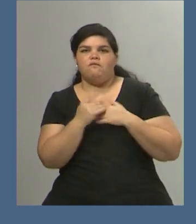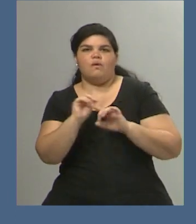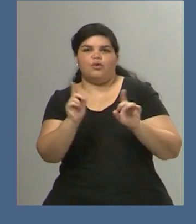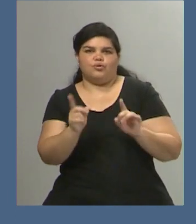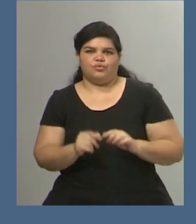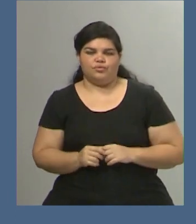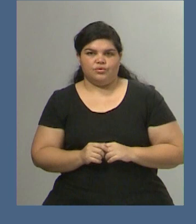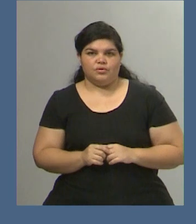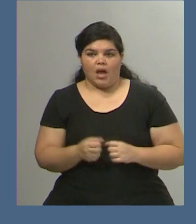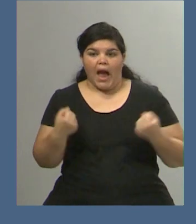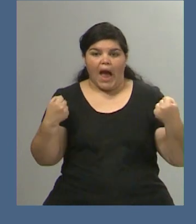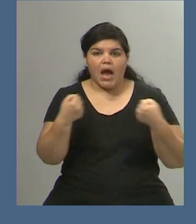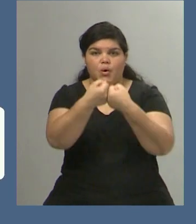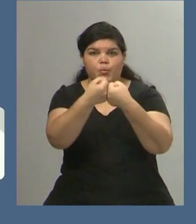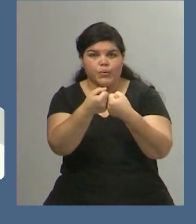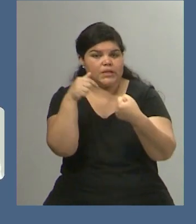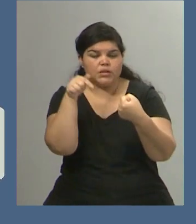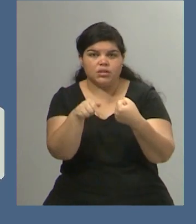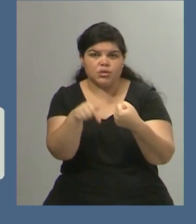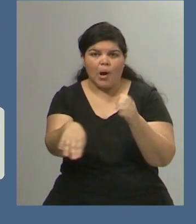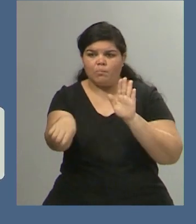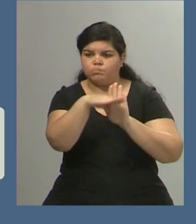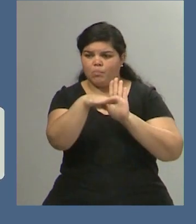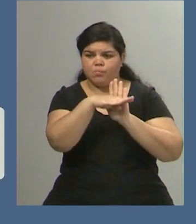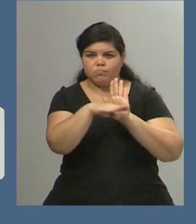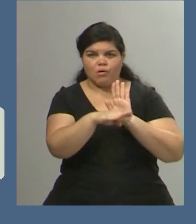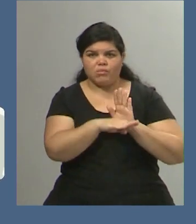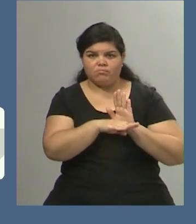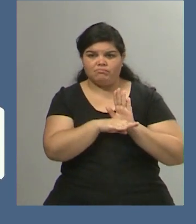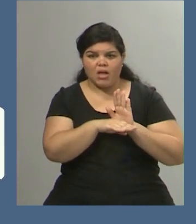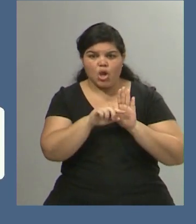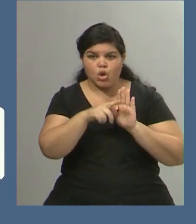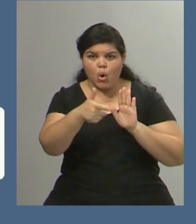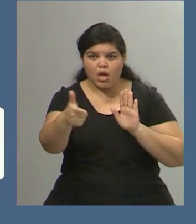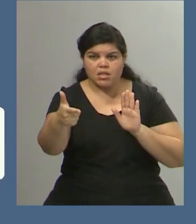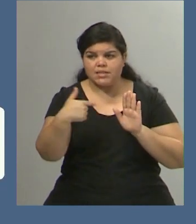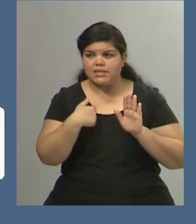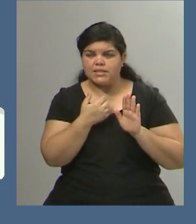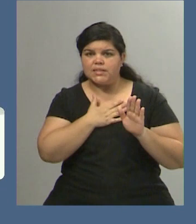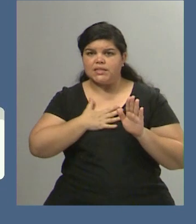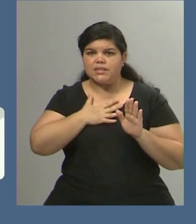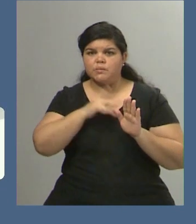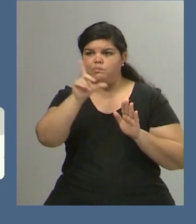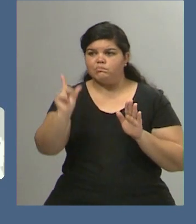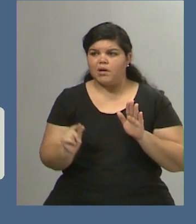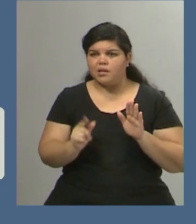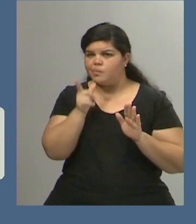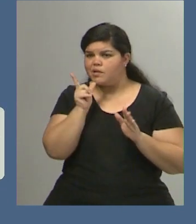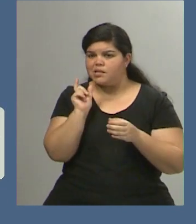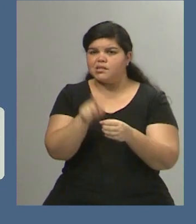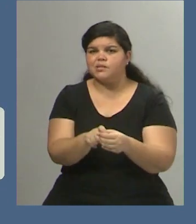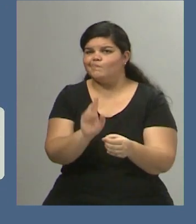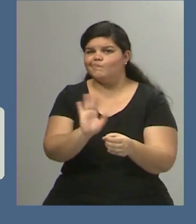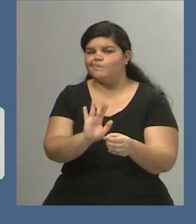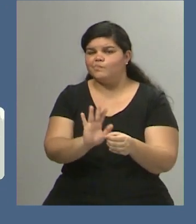cumpliendo un tratado que no tiene el tipo de normas que yo considero que debería tener. Muy bien, no hay ningún problema. Lo prevé el